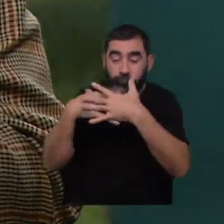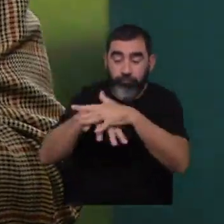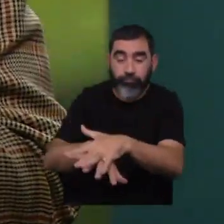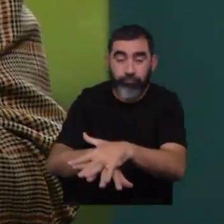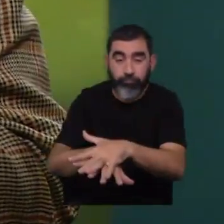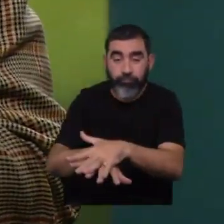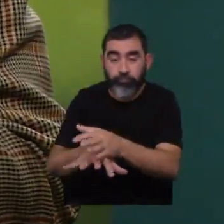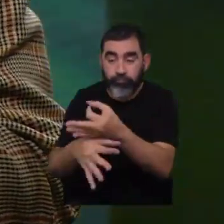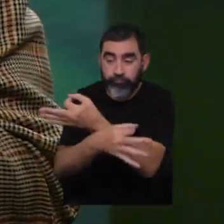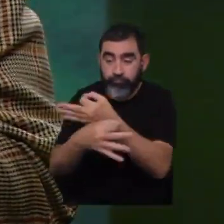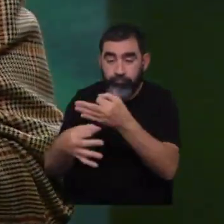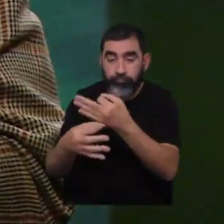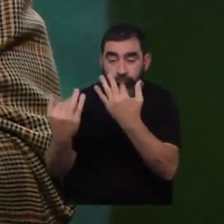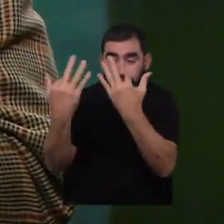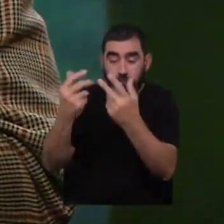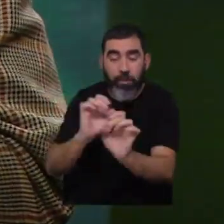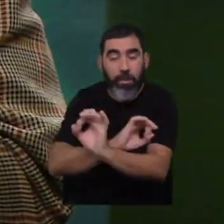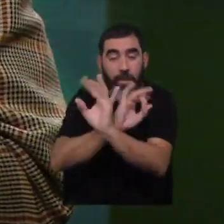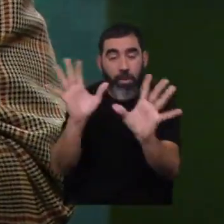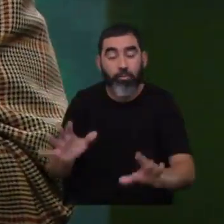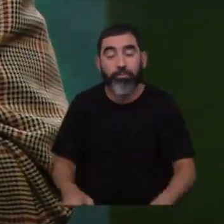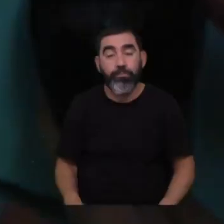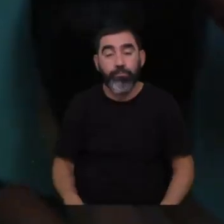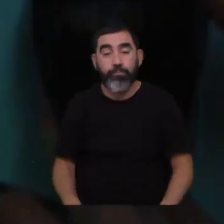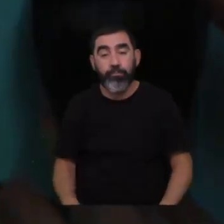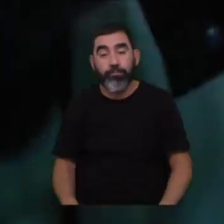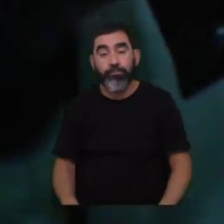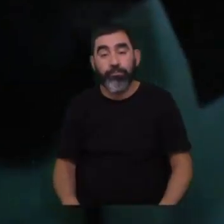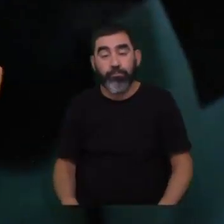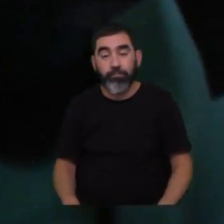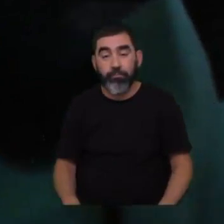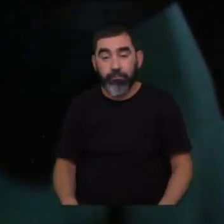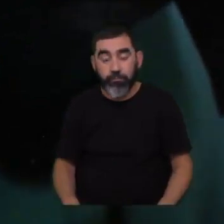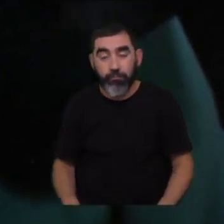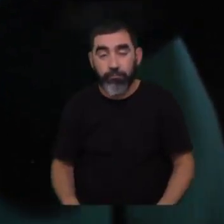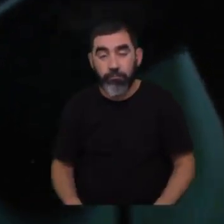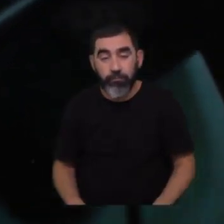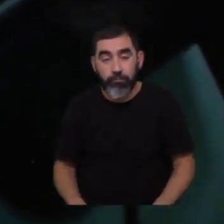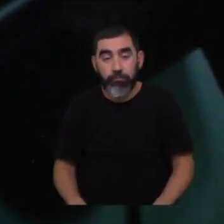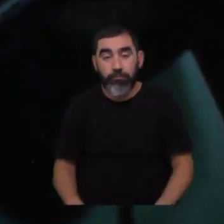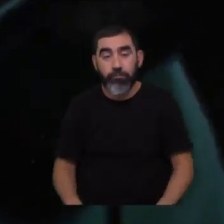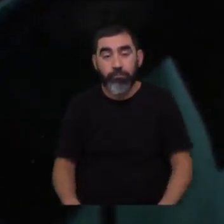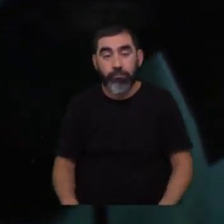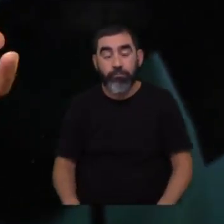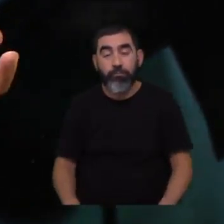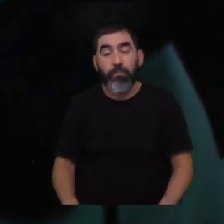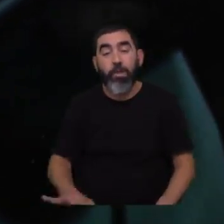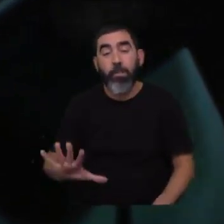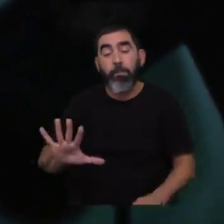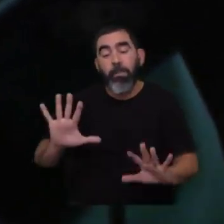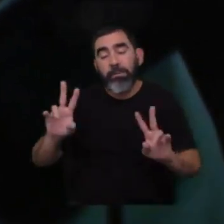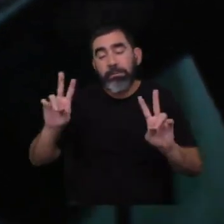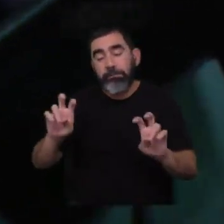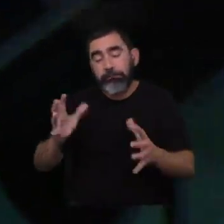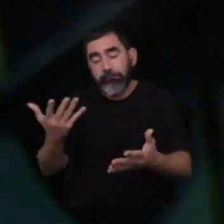tiene que estar con lineamientos claros. Belén, capaz que es una simplificación la que voy a